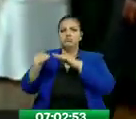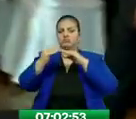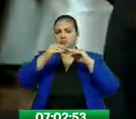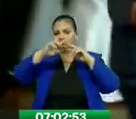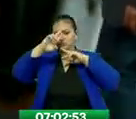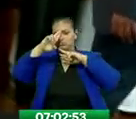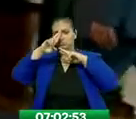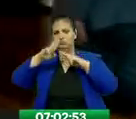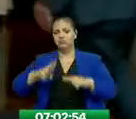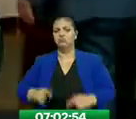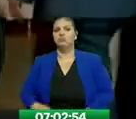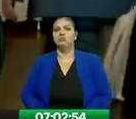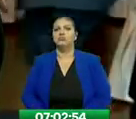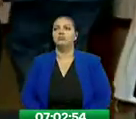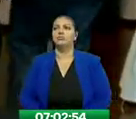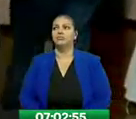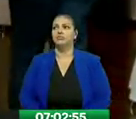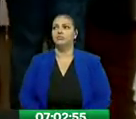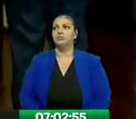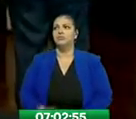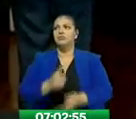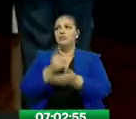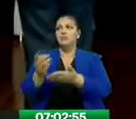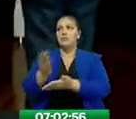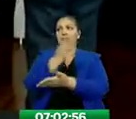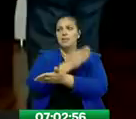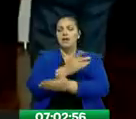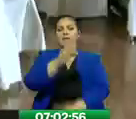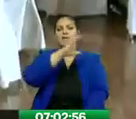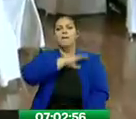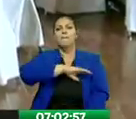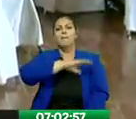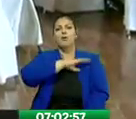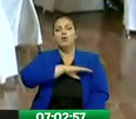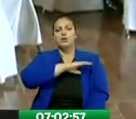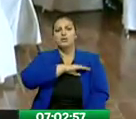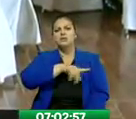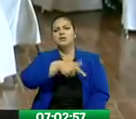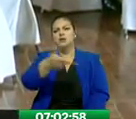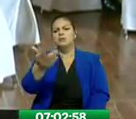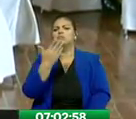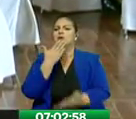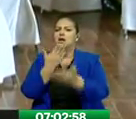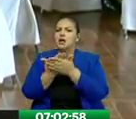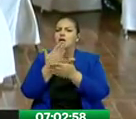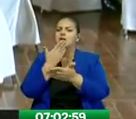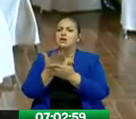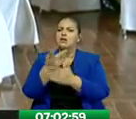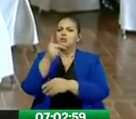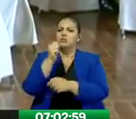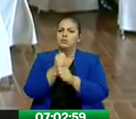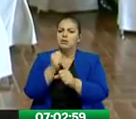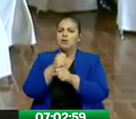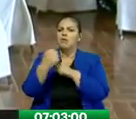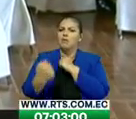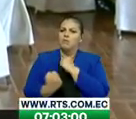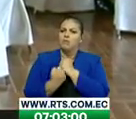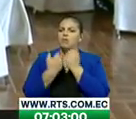de gratitud se vivió la semana pasada con los miembros de la Policía Nacional, informó Héctor